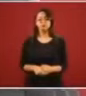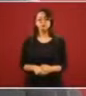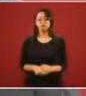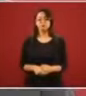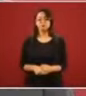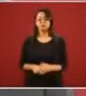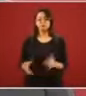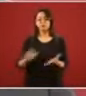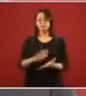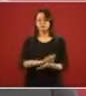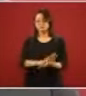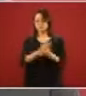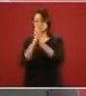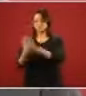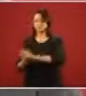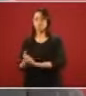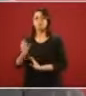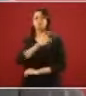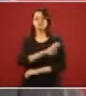El que transforma es feliz.